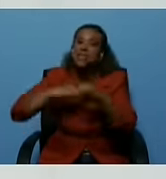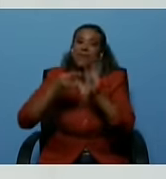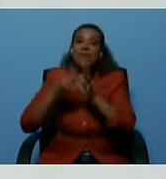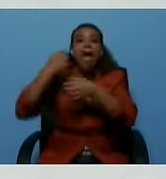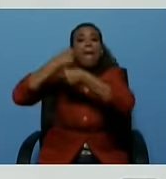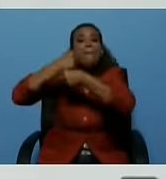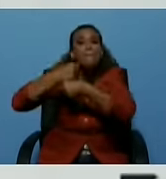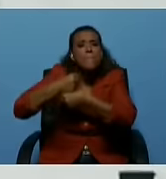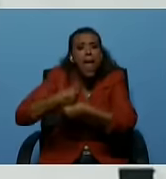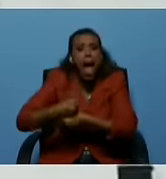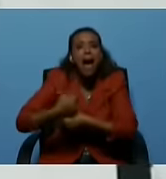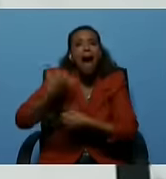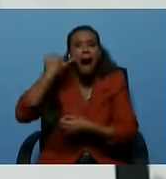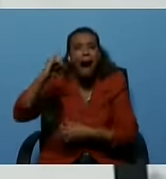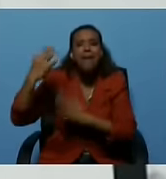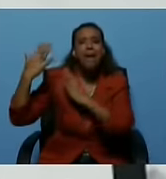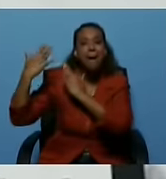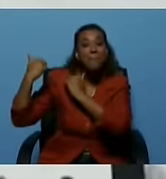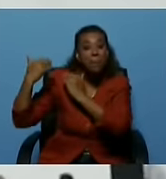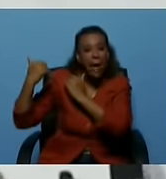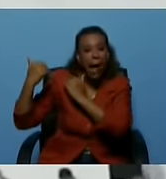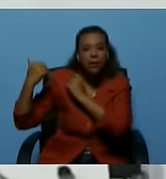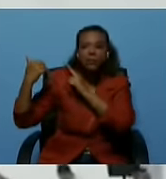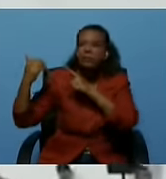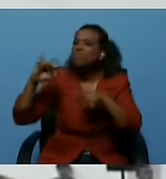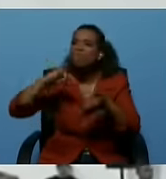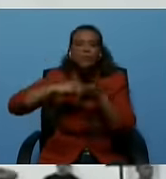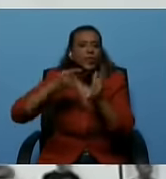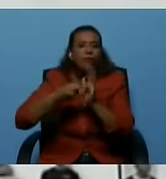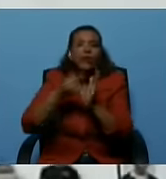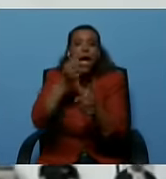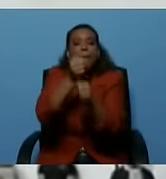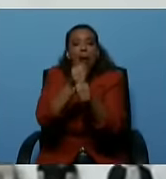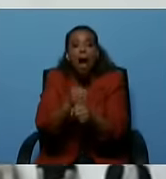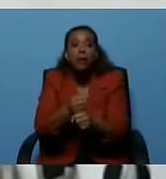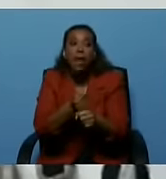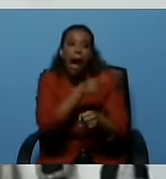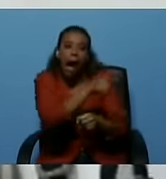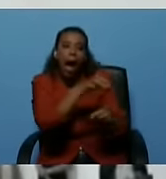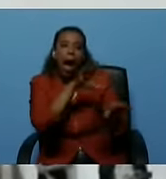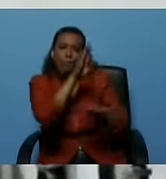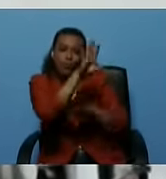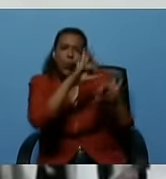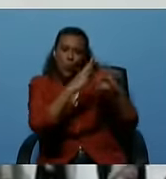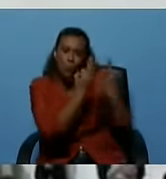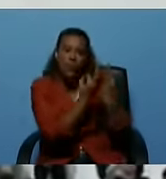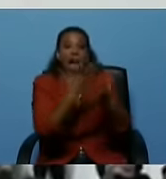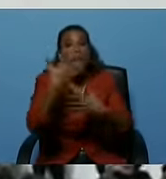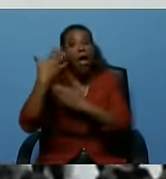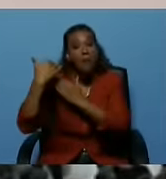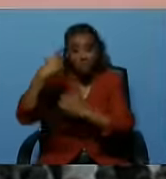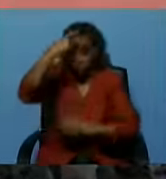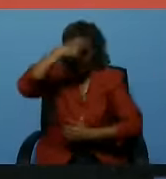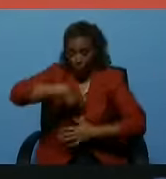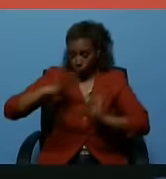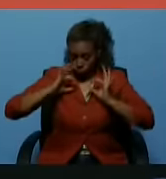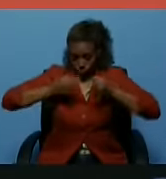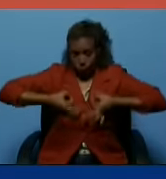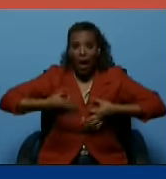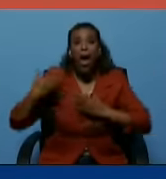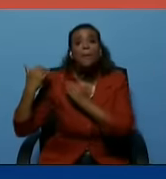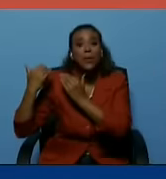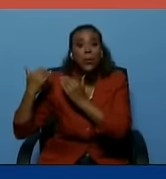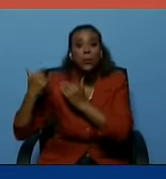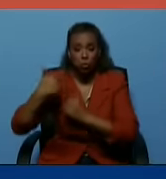Cuando tú dices, tengo esperanza en el futuro de mi familia, tengo esperanza en mí, tengo esperanza en